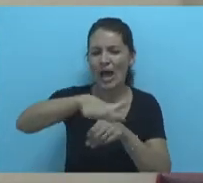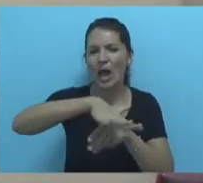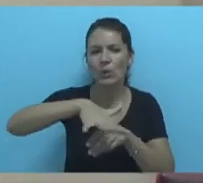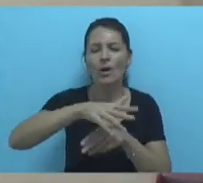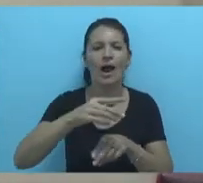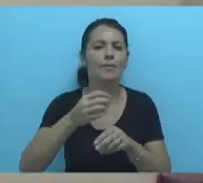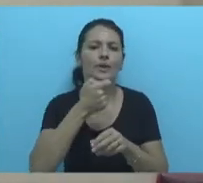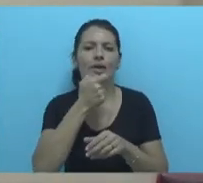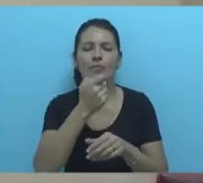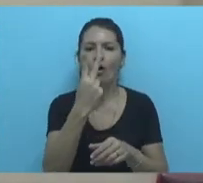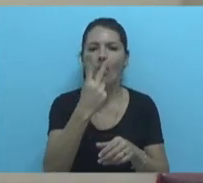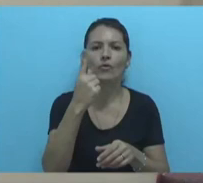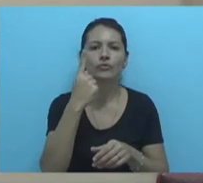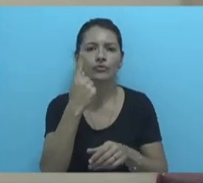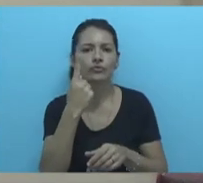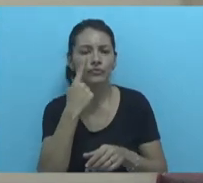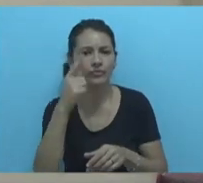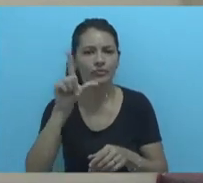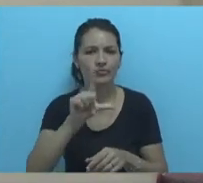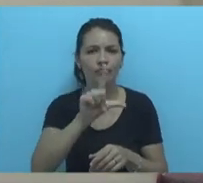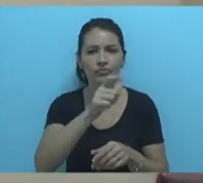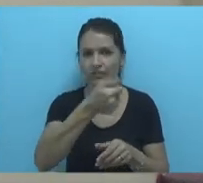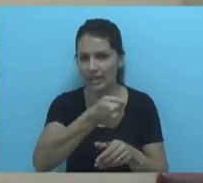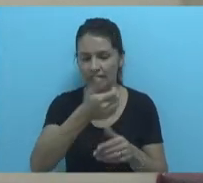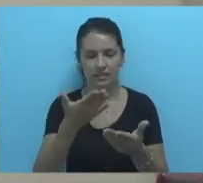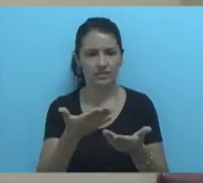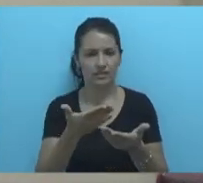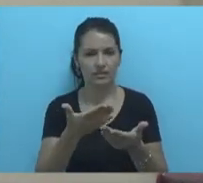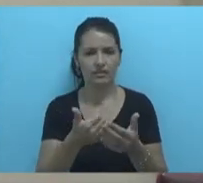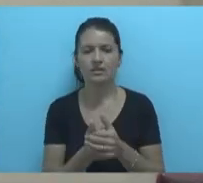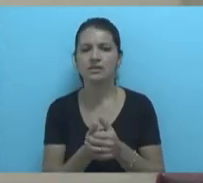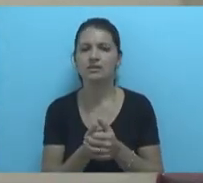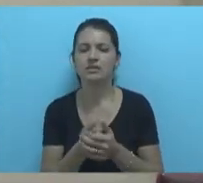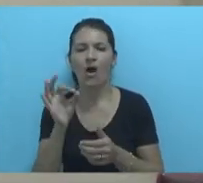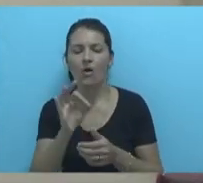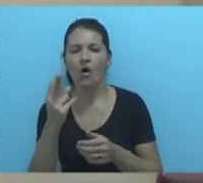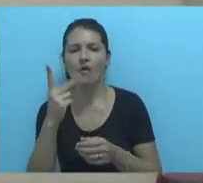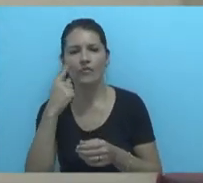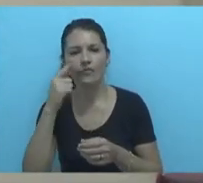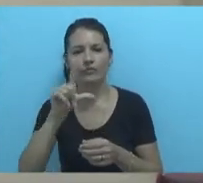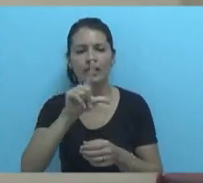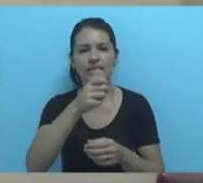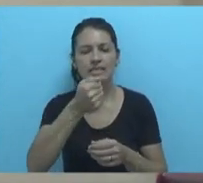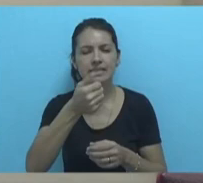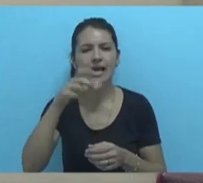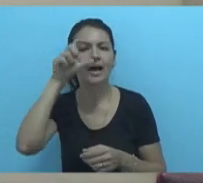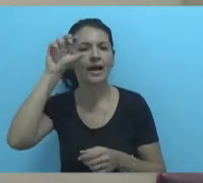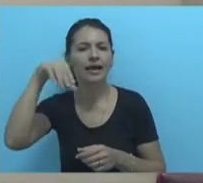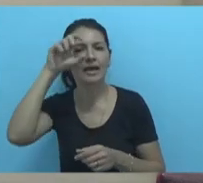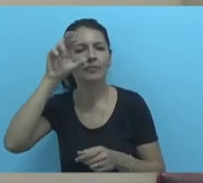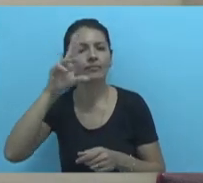demás. Bueno, ahora podemos llamarlos con orgullo porque esa también fue una conquista. Son nuestros barrios